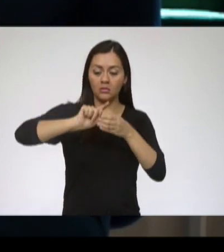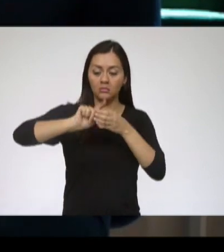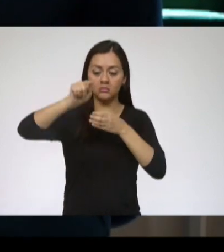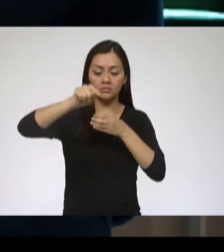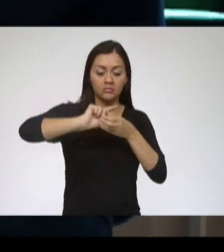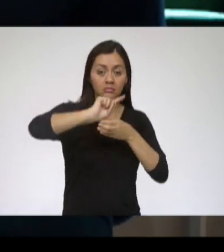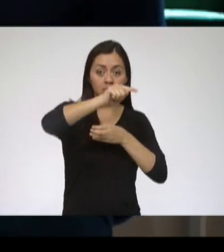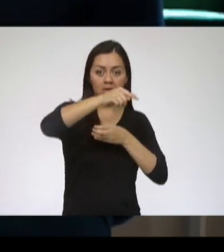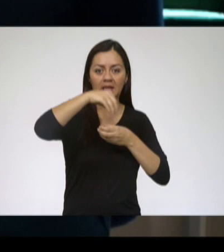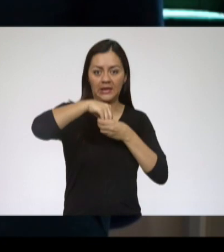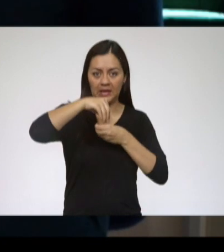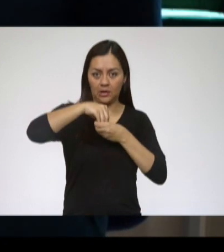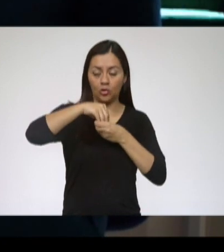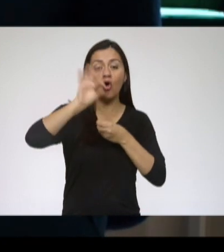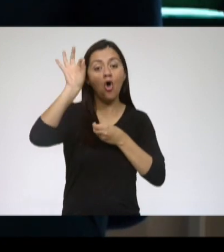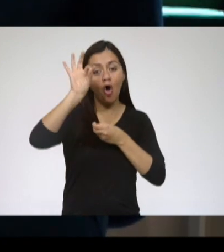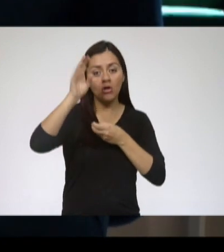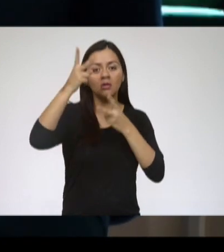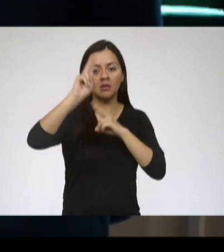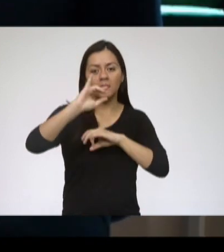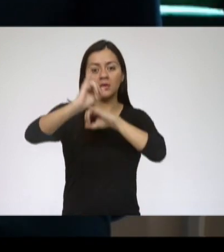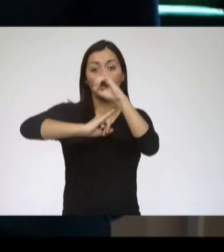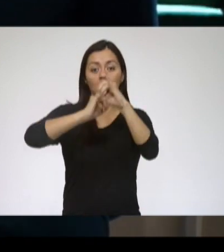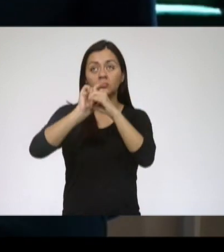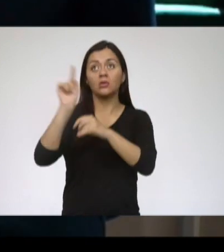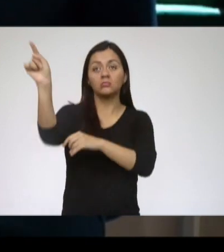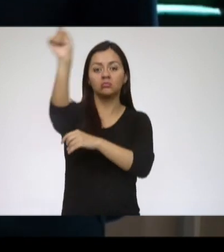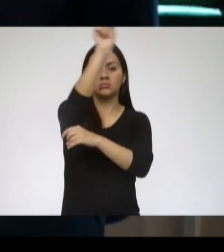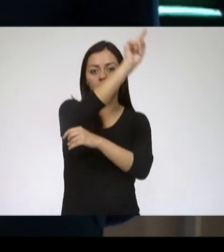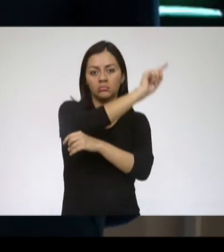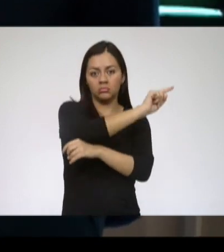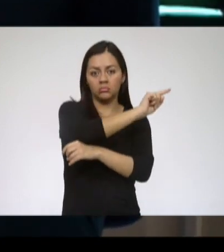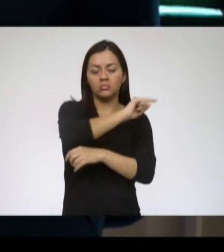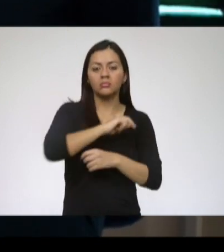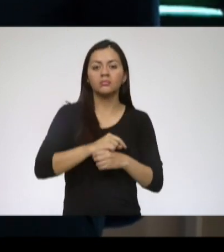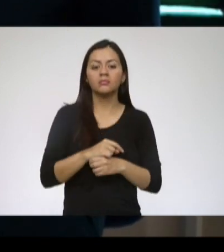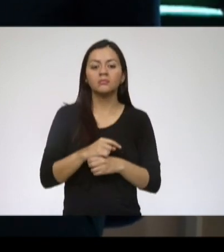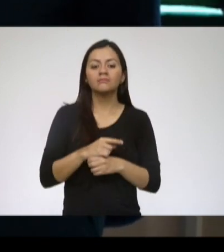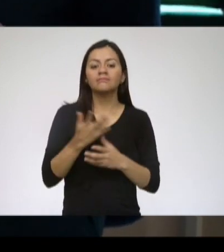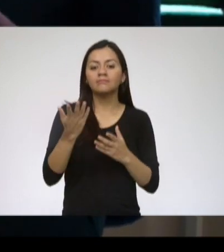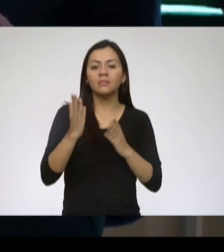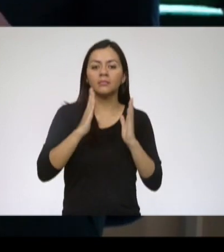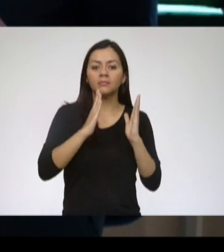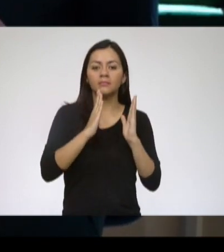una migración interna, y fuera de ellos, si es que es una migración internacional, pero por